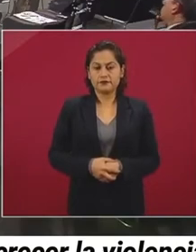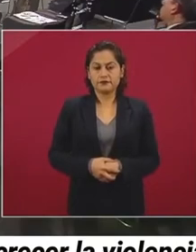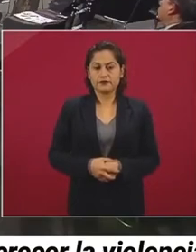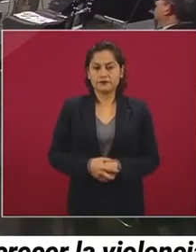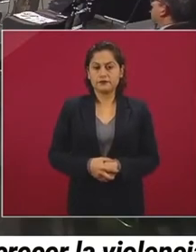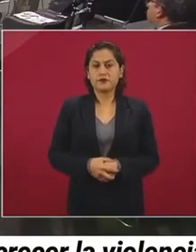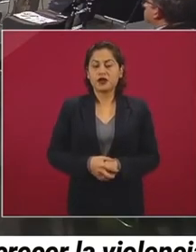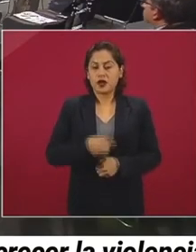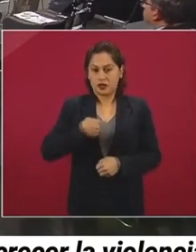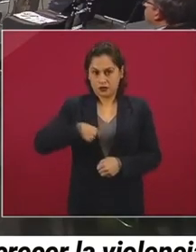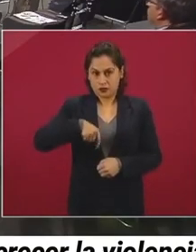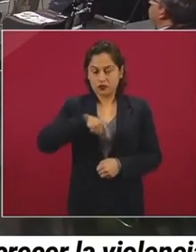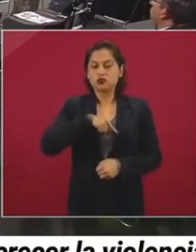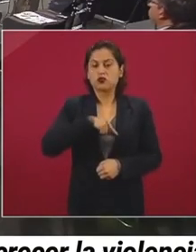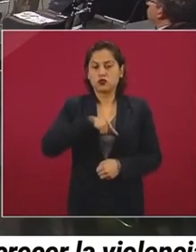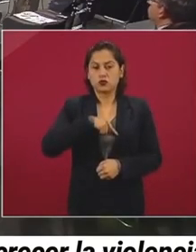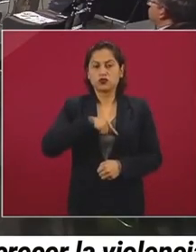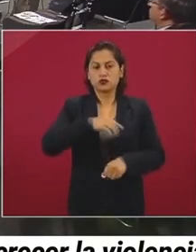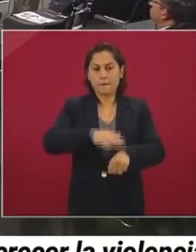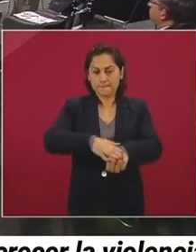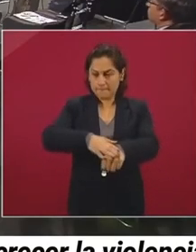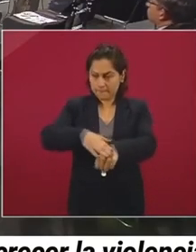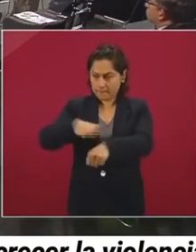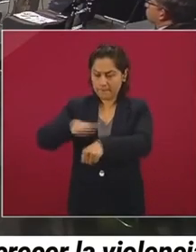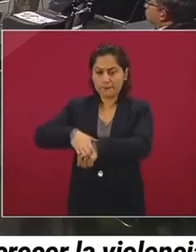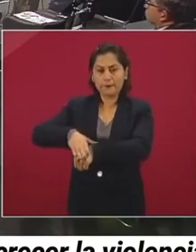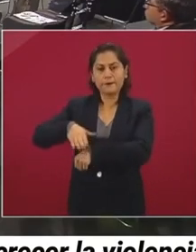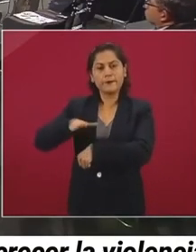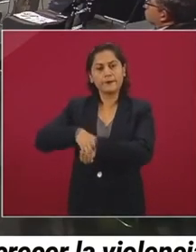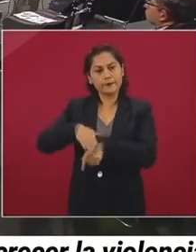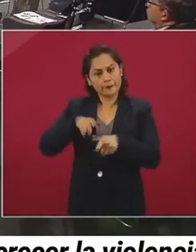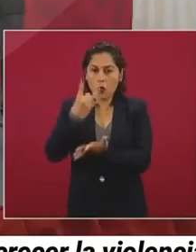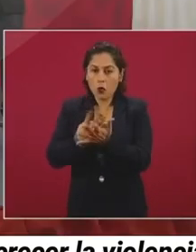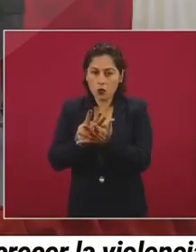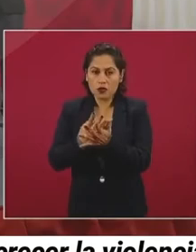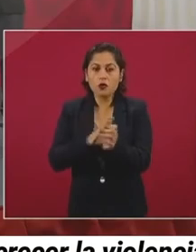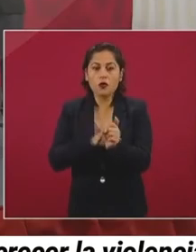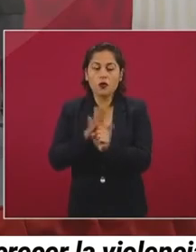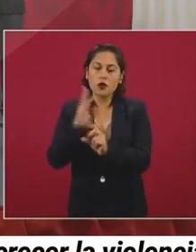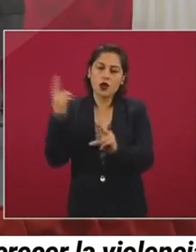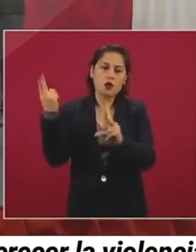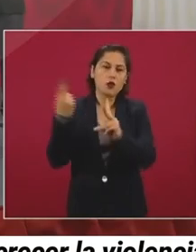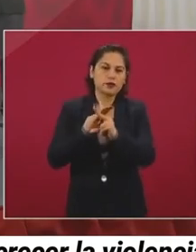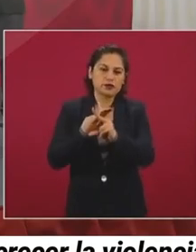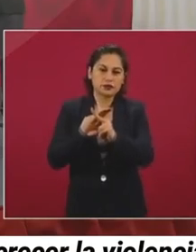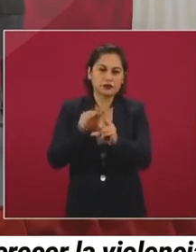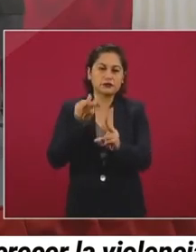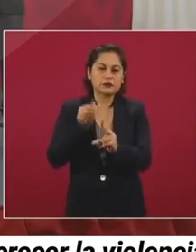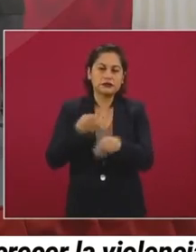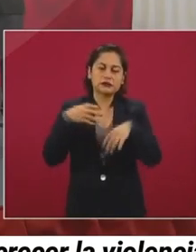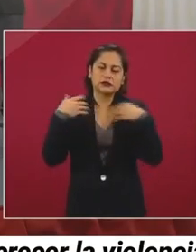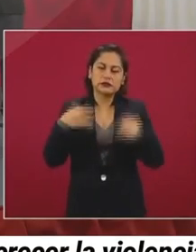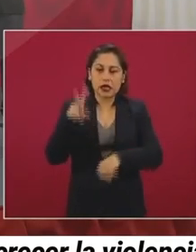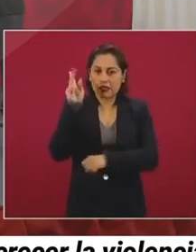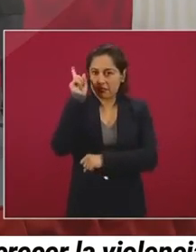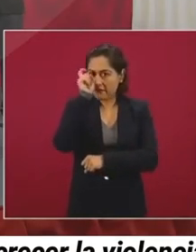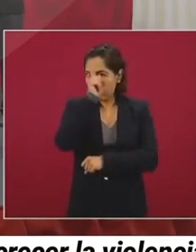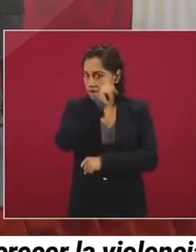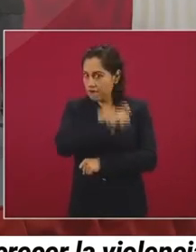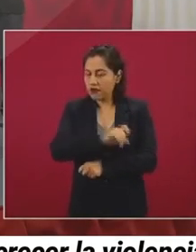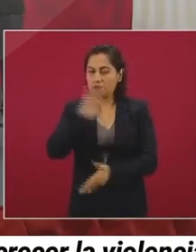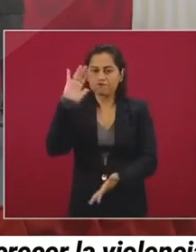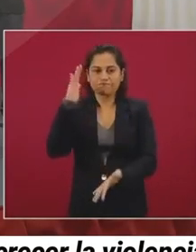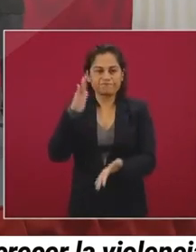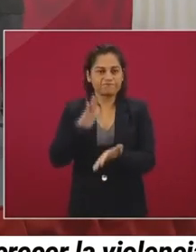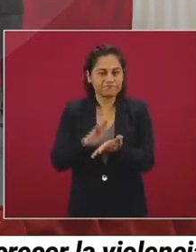presidente reconoció que lograr una disminución en los homicidios es un propósito que llevará tiempo, pues tan solo el día de ayer, 8 de los 57